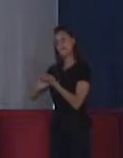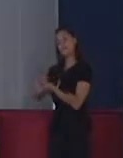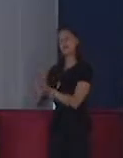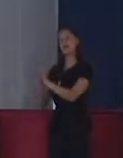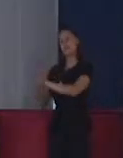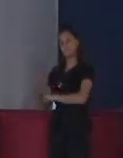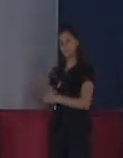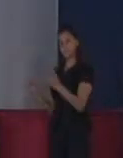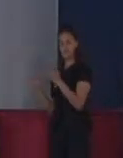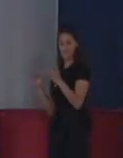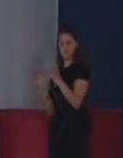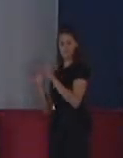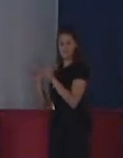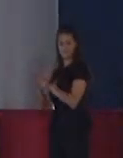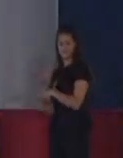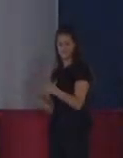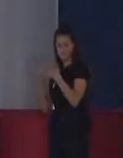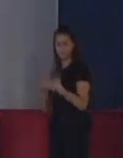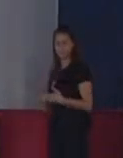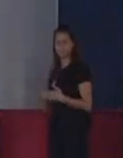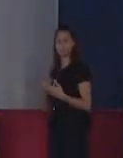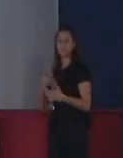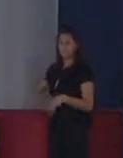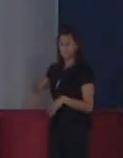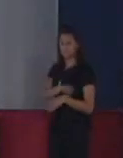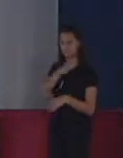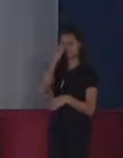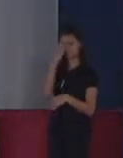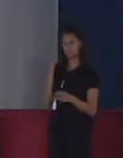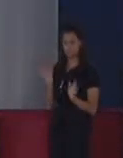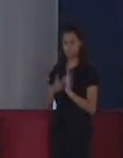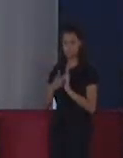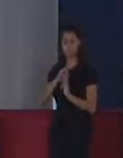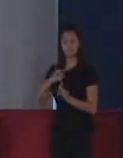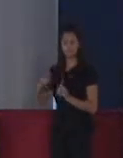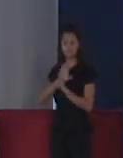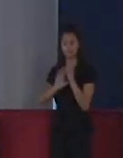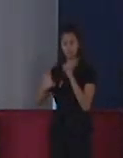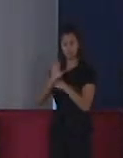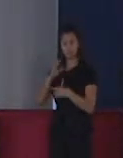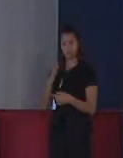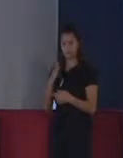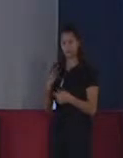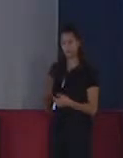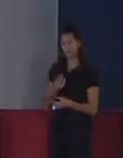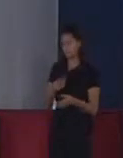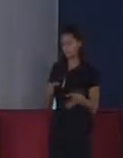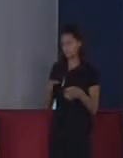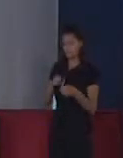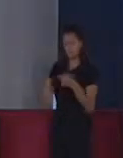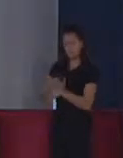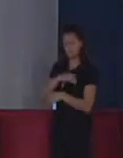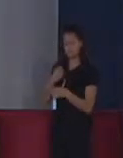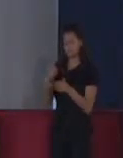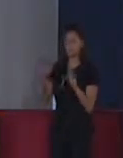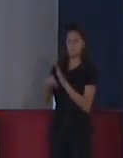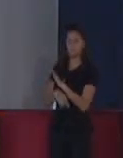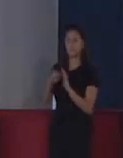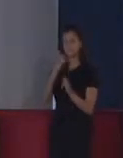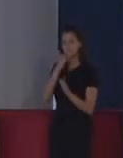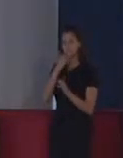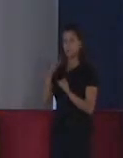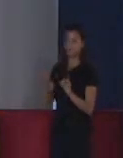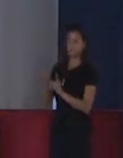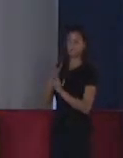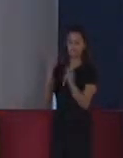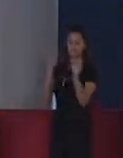que la garantía del derecho a la cultura para muchas de nuestras poblaciones es muy compleja. Entonces, ¿qué pasó? Se logró un plan nacional de